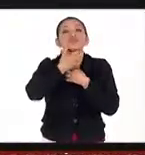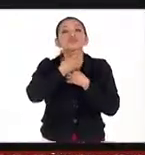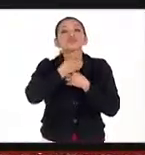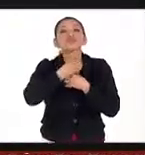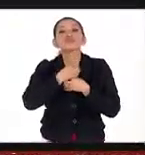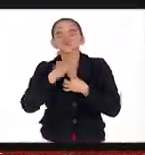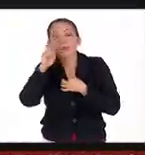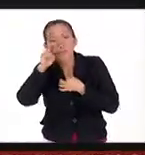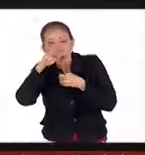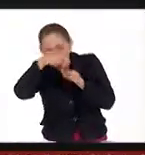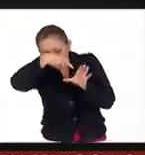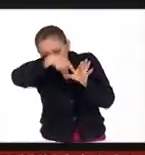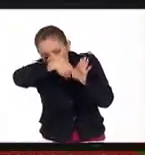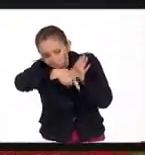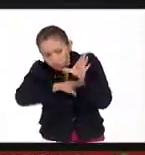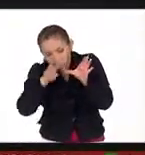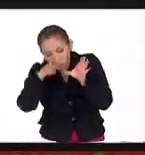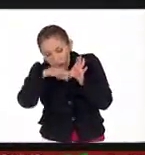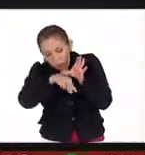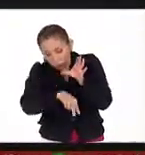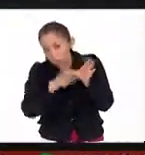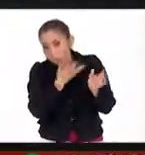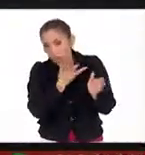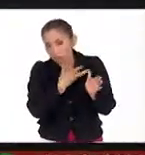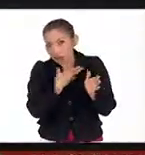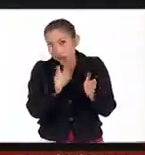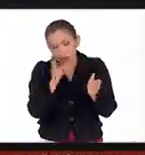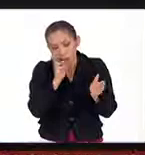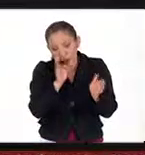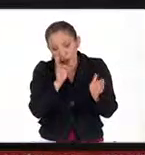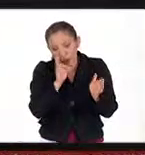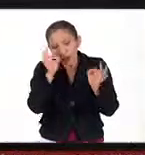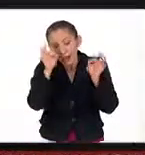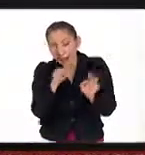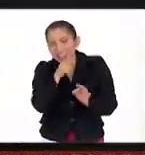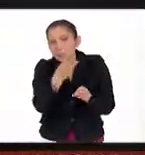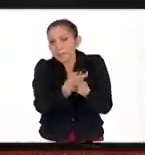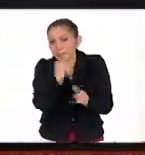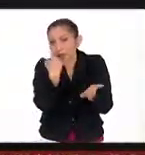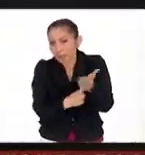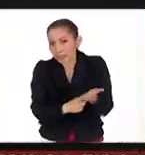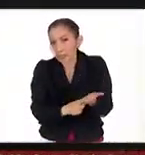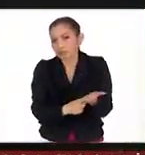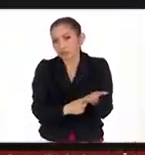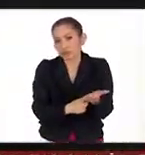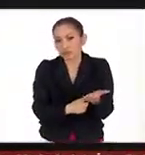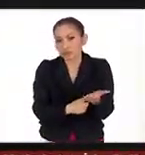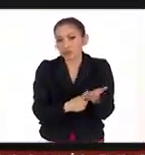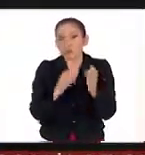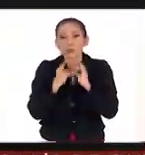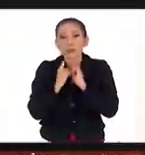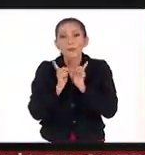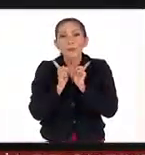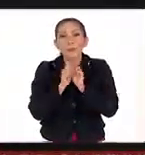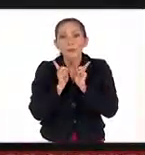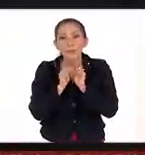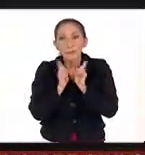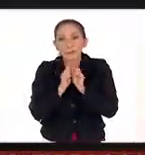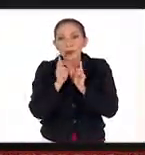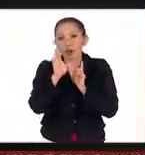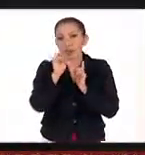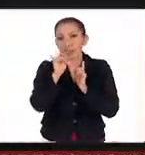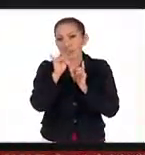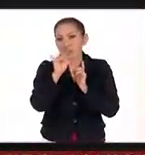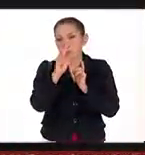de cuerdas vocales, y con eso nosotros ya tenemos un diagnóstico fino de qué está pasando con el emisor del sonido, que son las